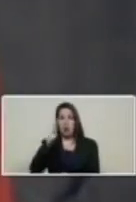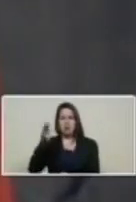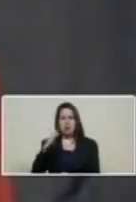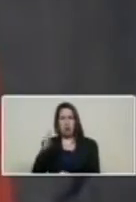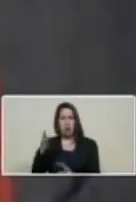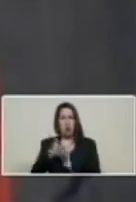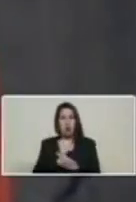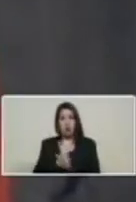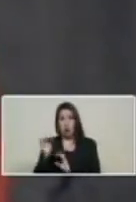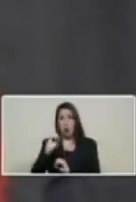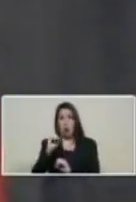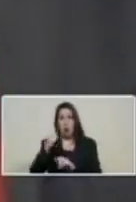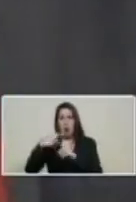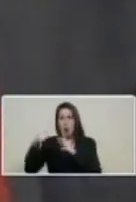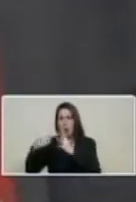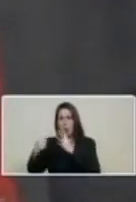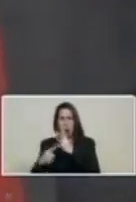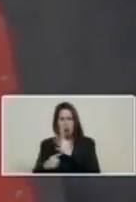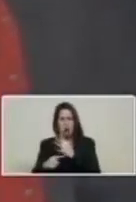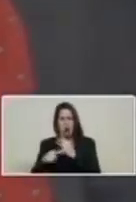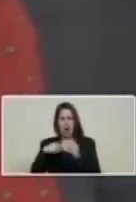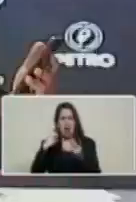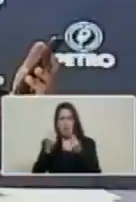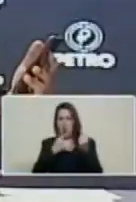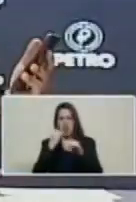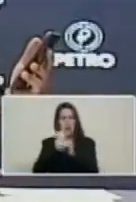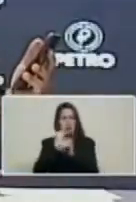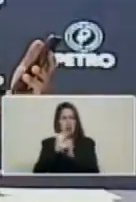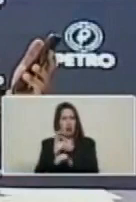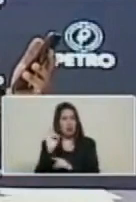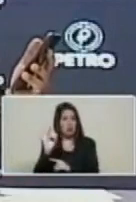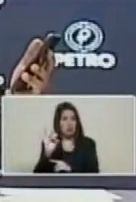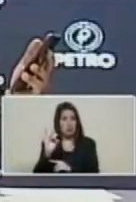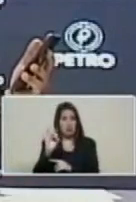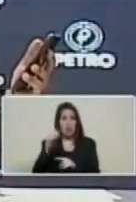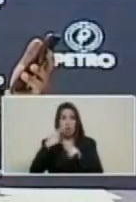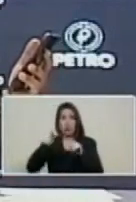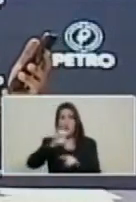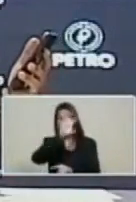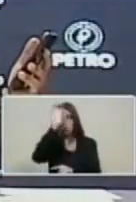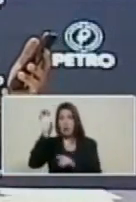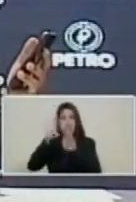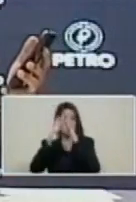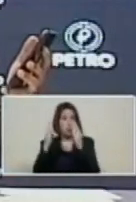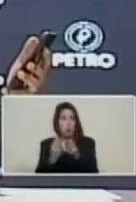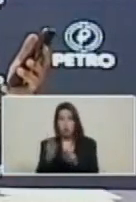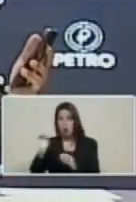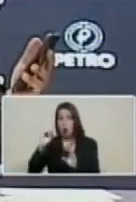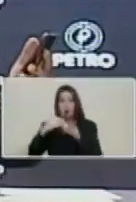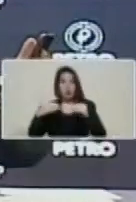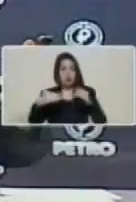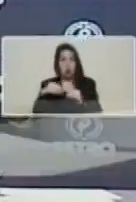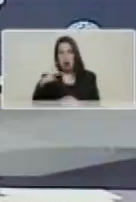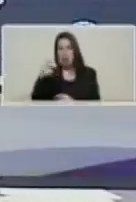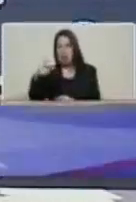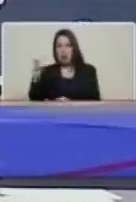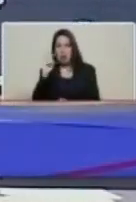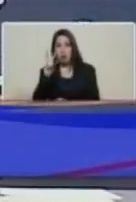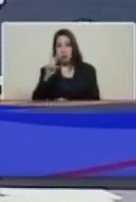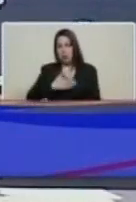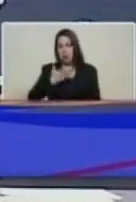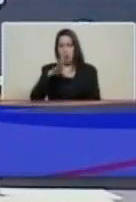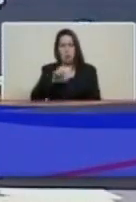tiene ethereos puede comprar petro, si tiene moneda dólares, euros puede comprar petro.